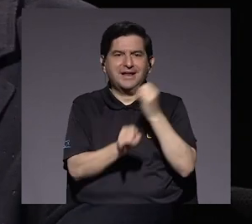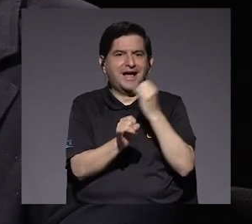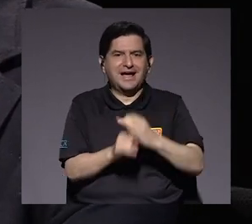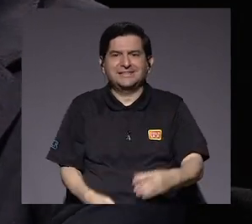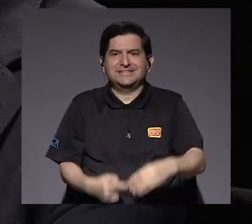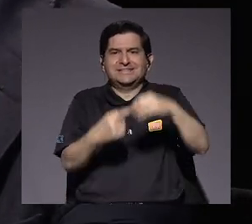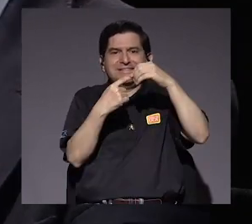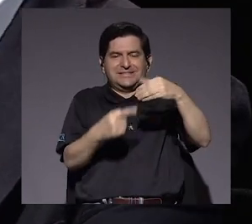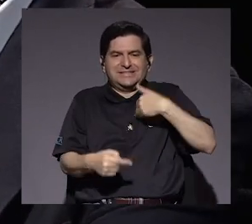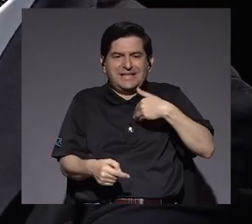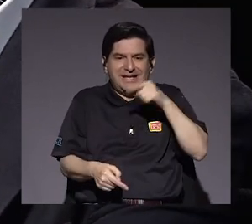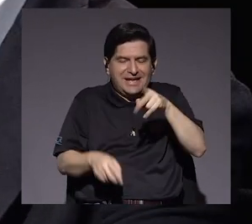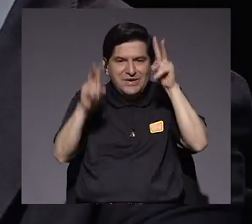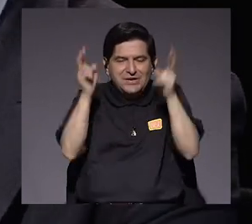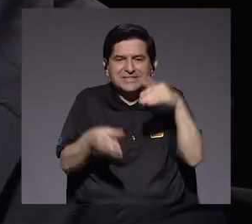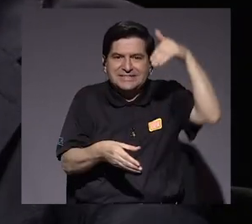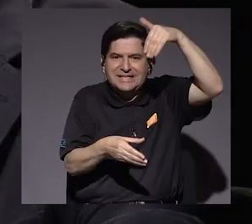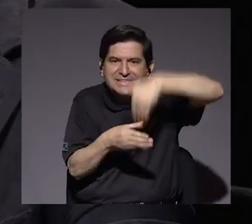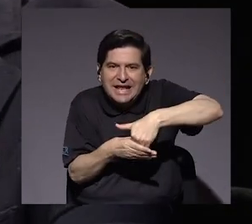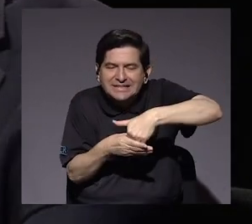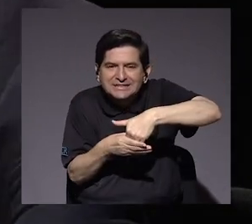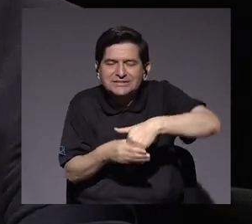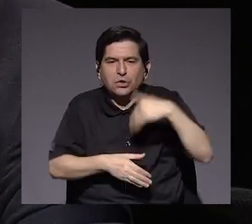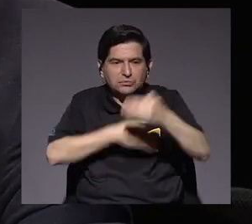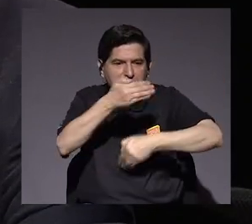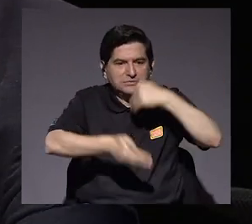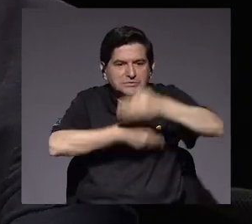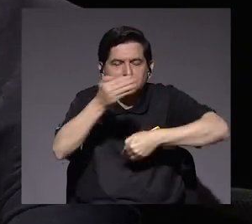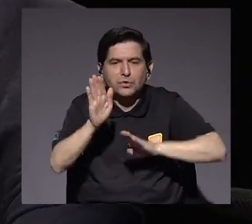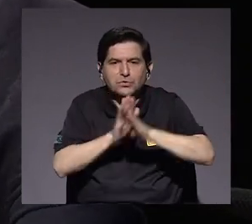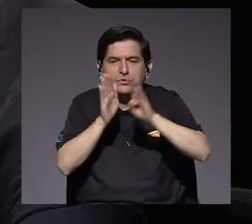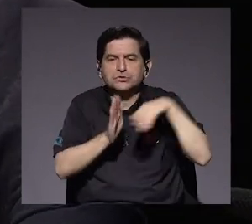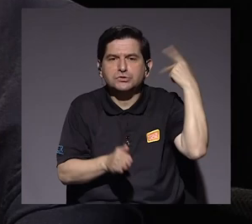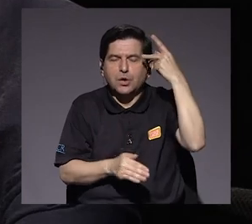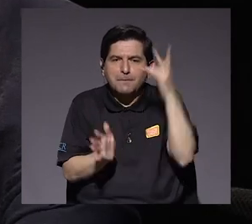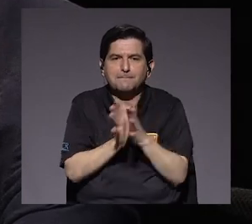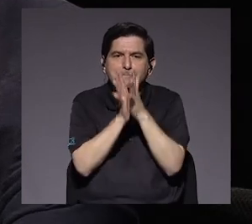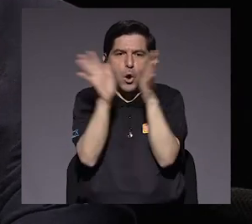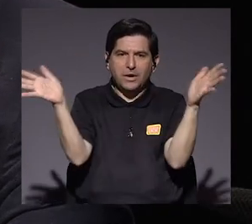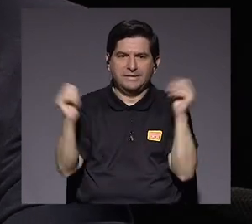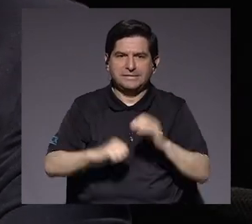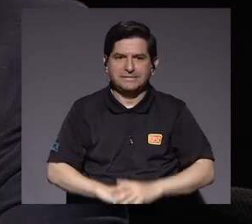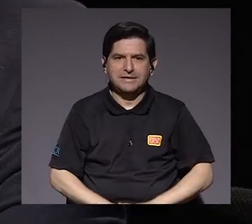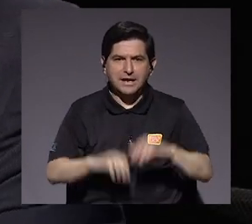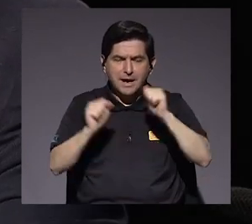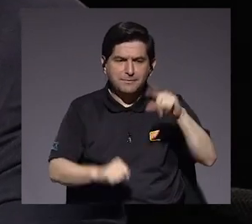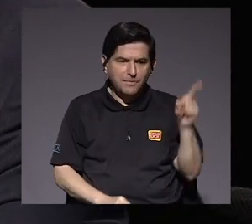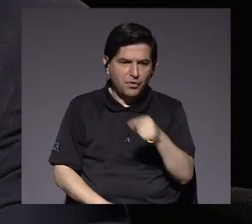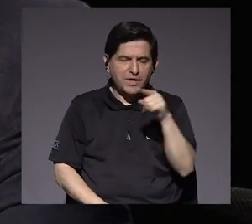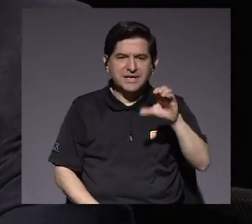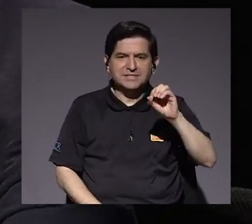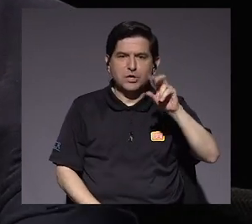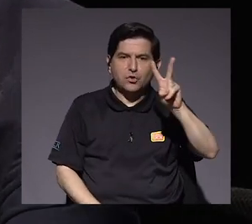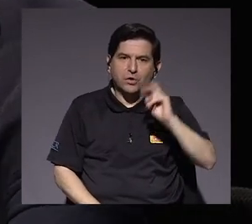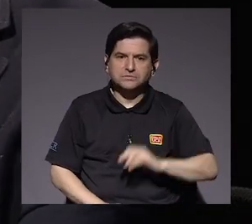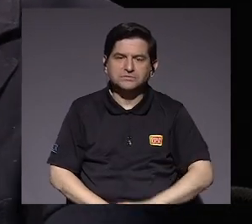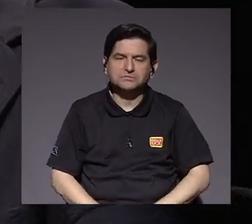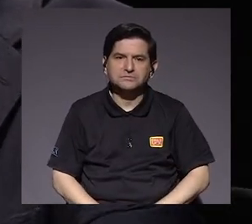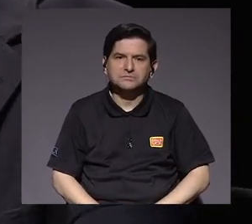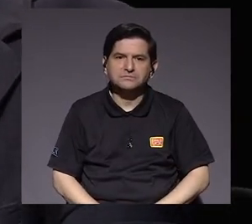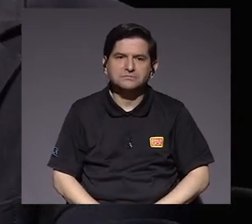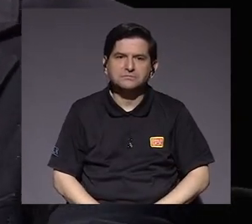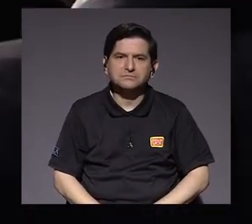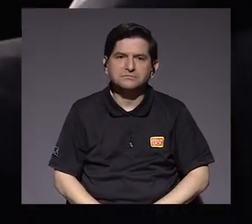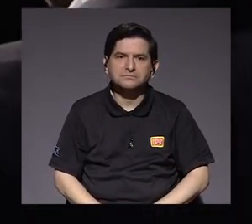institución principal que tiene que ver con ese tema metida de cabeza en el desarrollo de políticas públicas para la descarbonización? Entonces, digamos